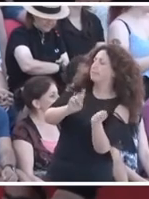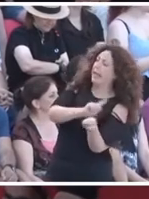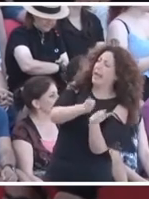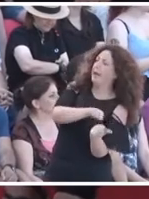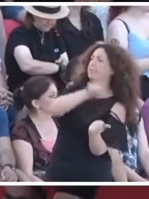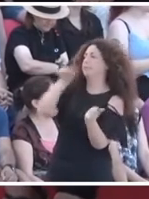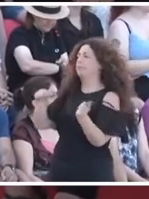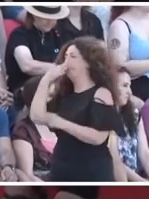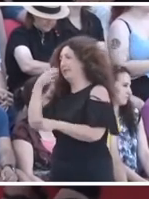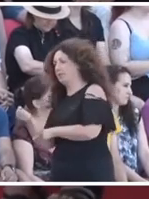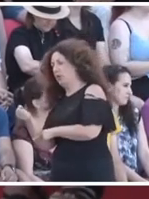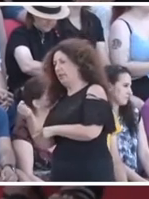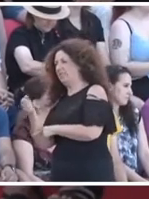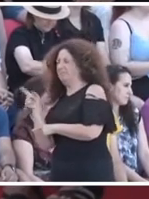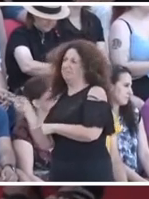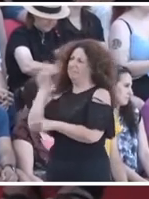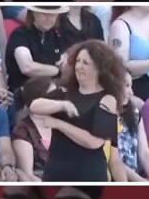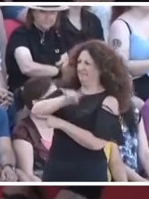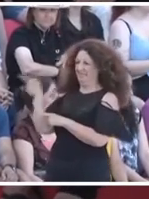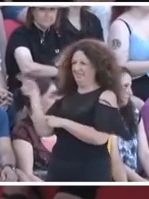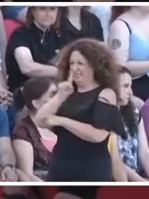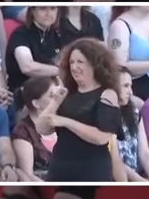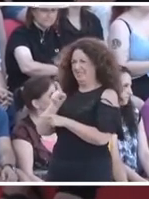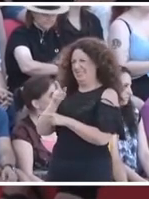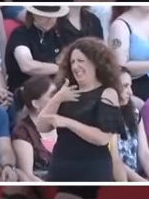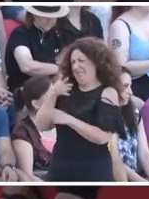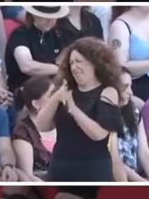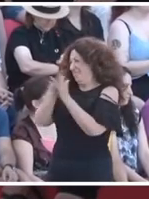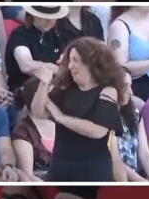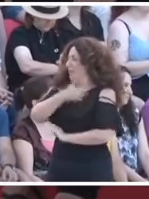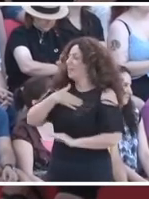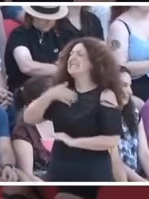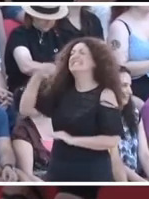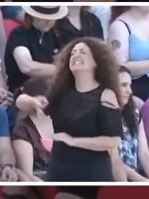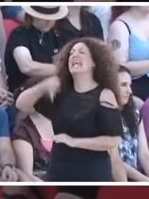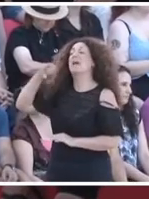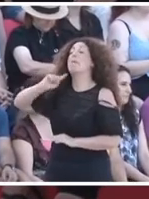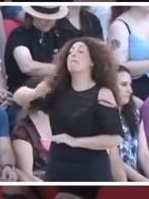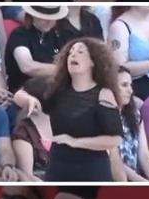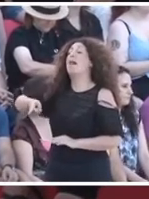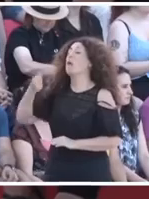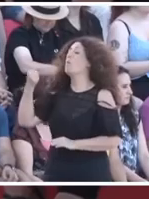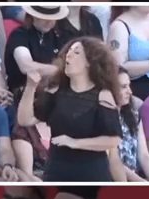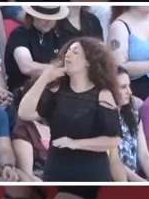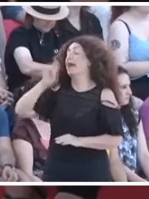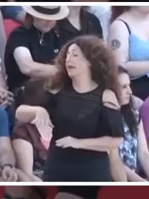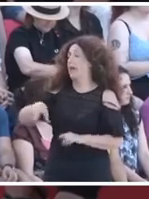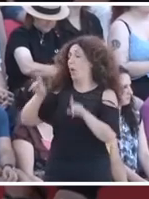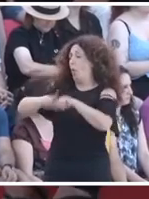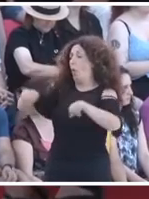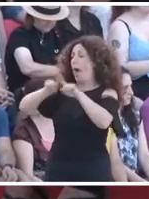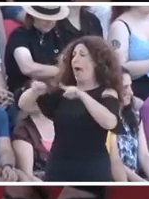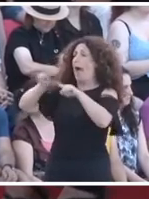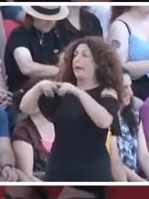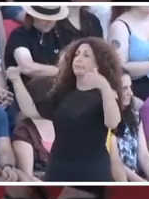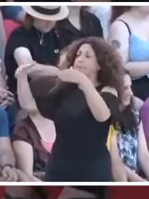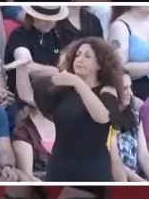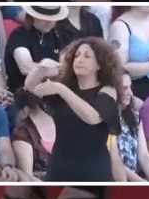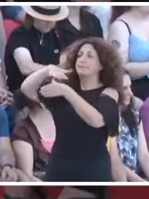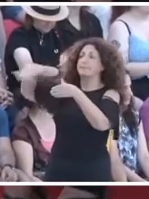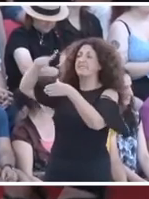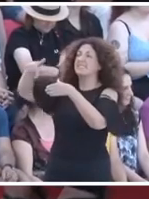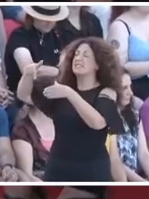otras veces gobierna el Partido Socialista, pero siempre mandan los mismos, los que no se presentan a las